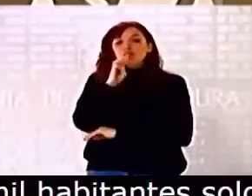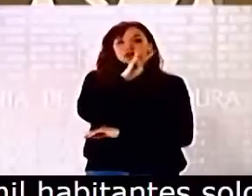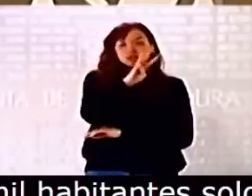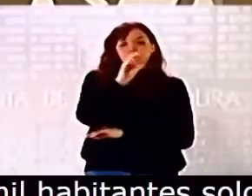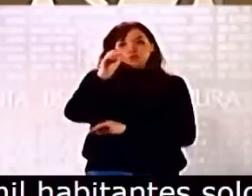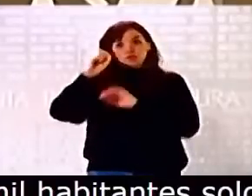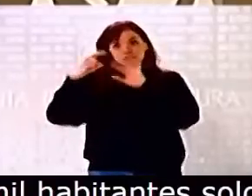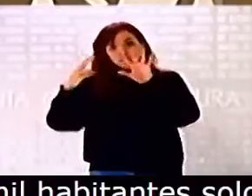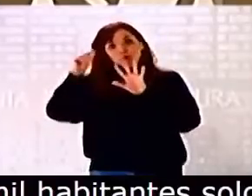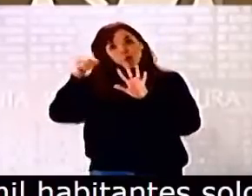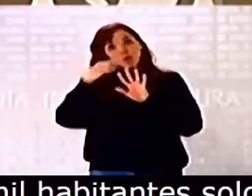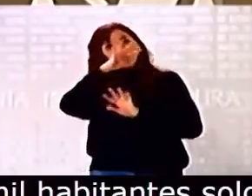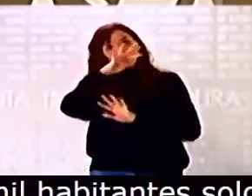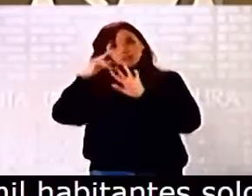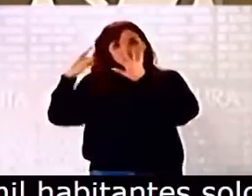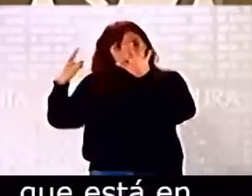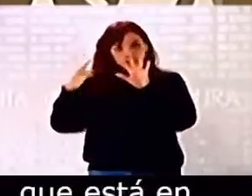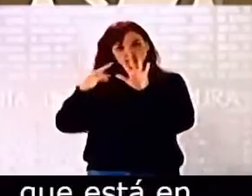307,46.